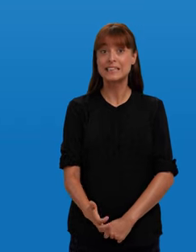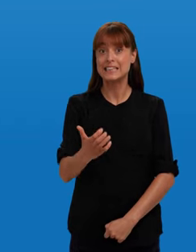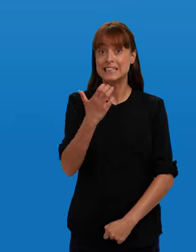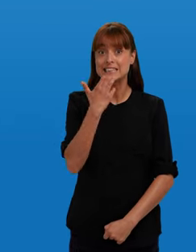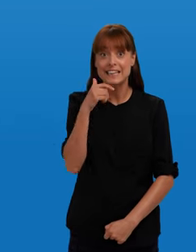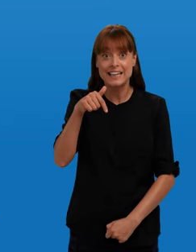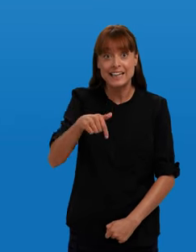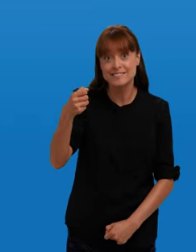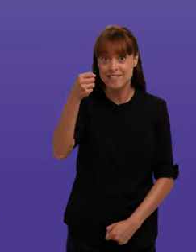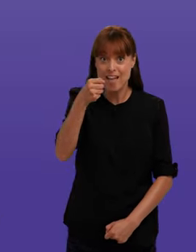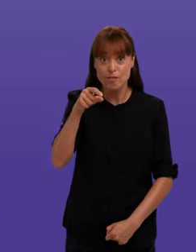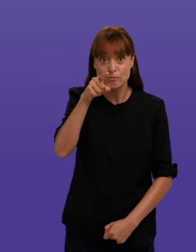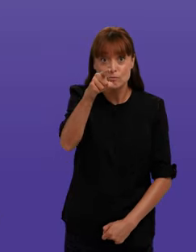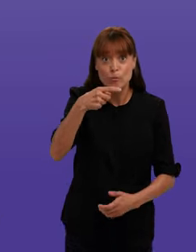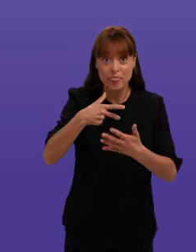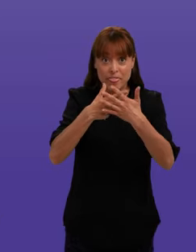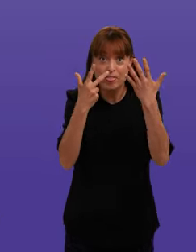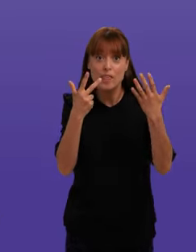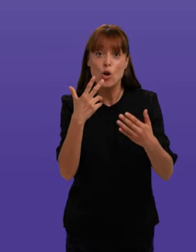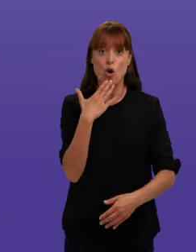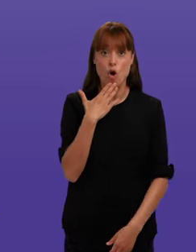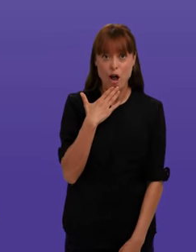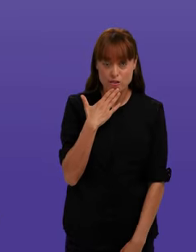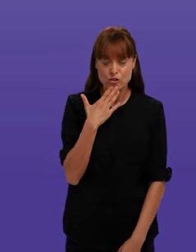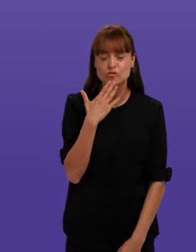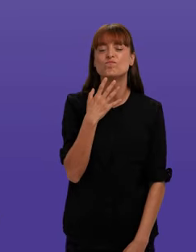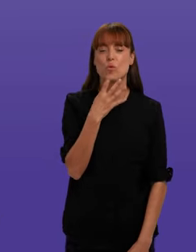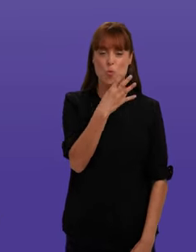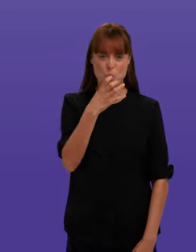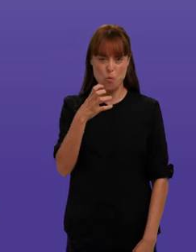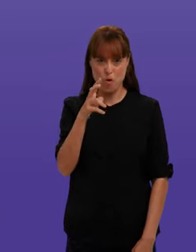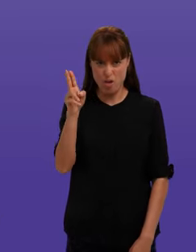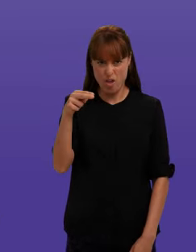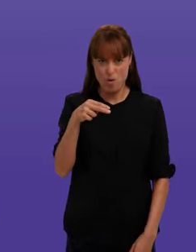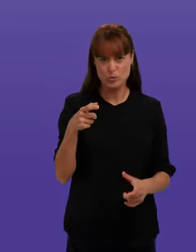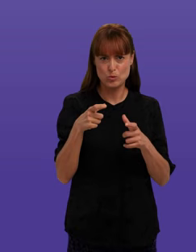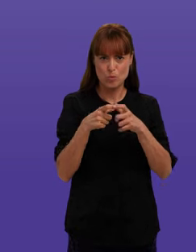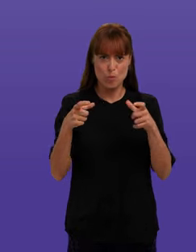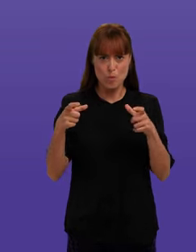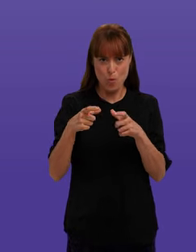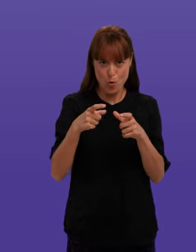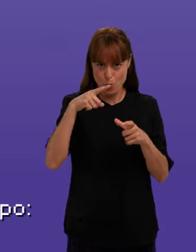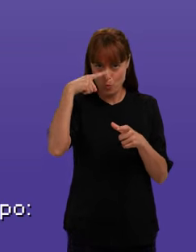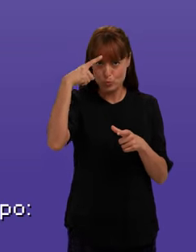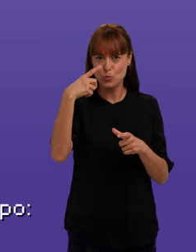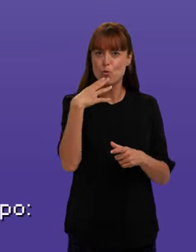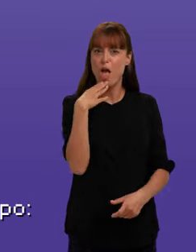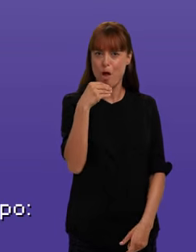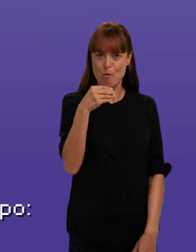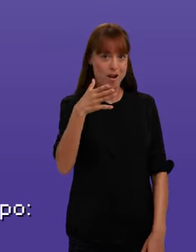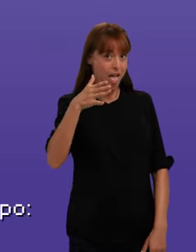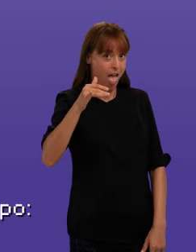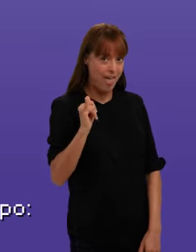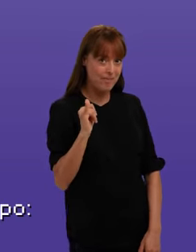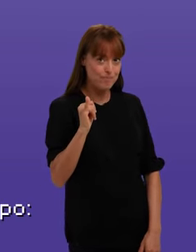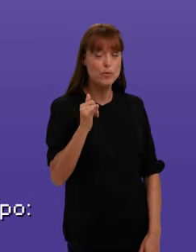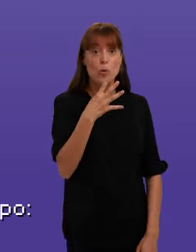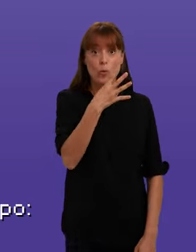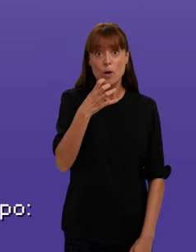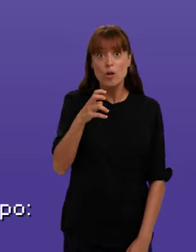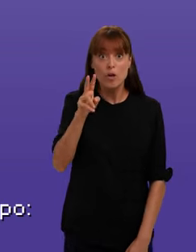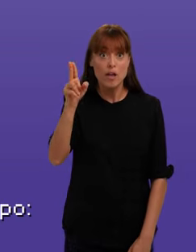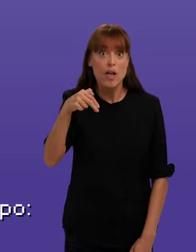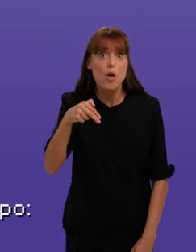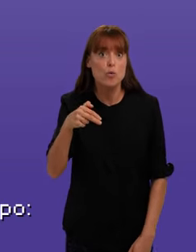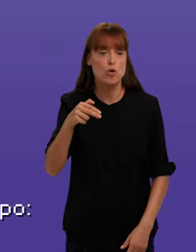se este año fast detallito pesos 400 pavos de bono cultural sobre 400 euros para vivir